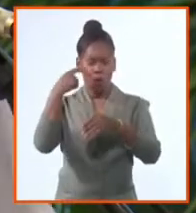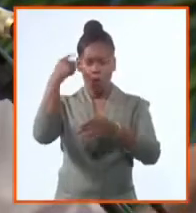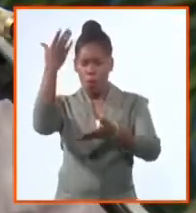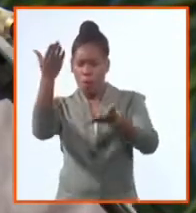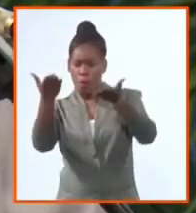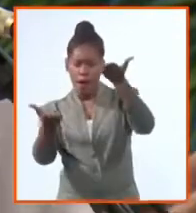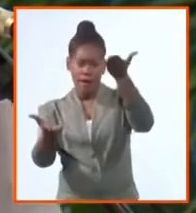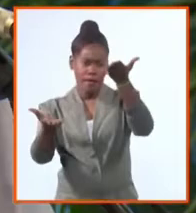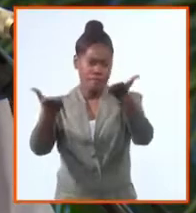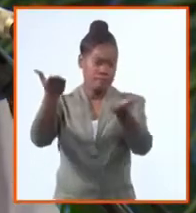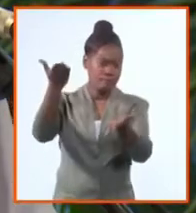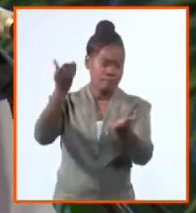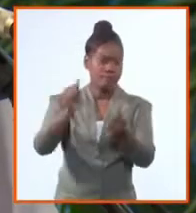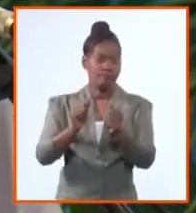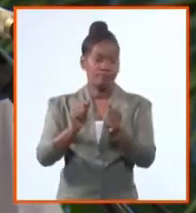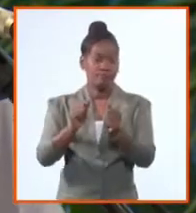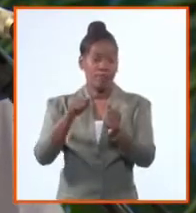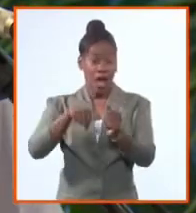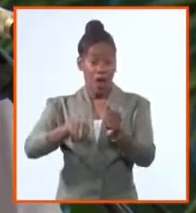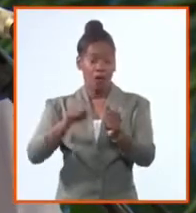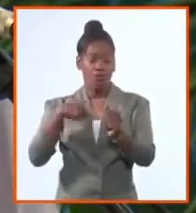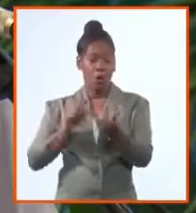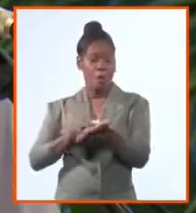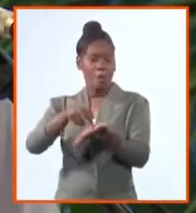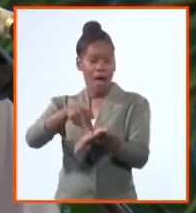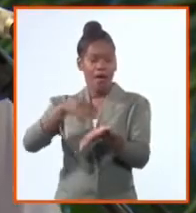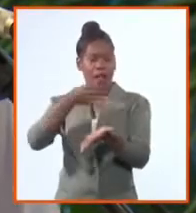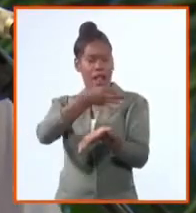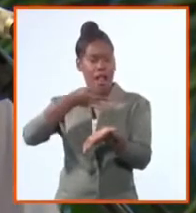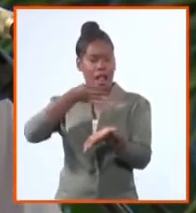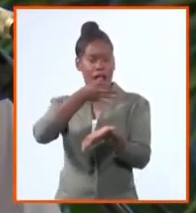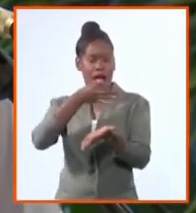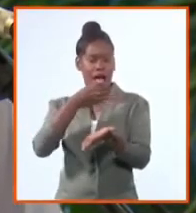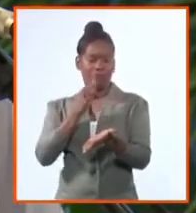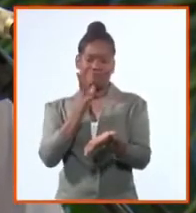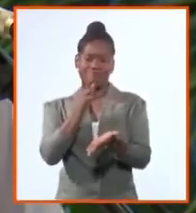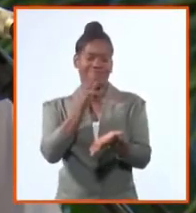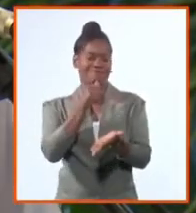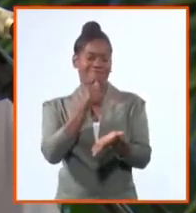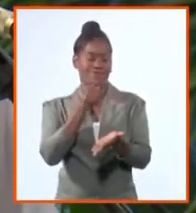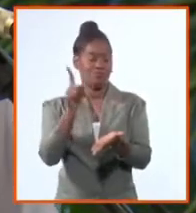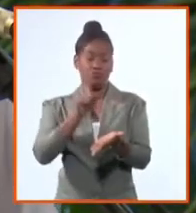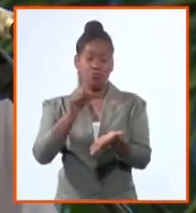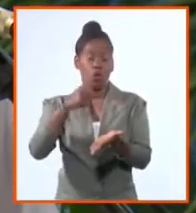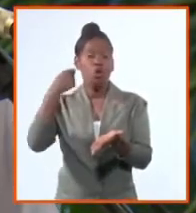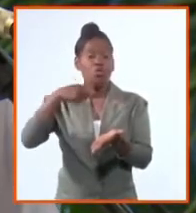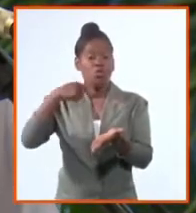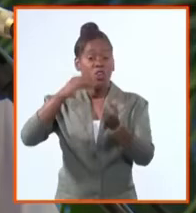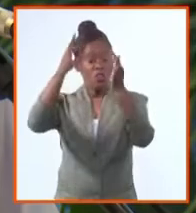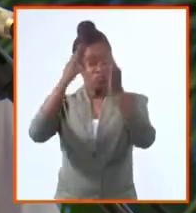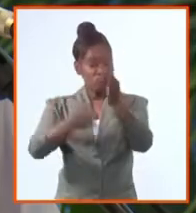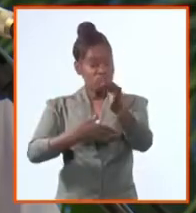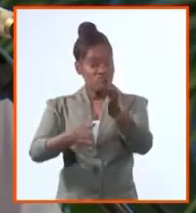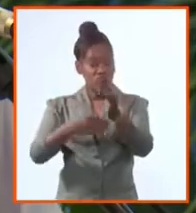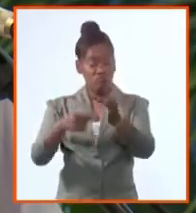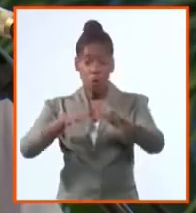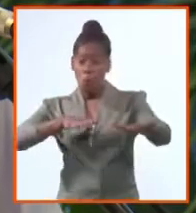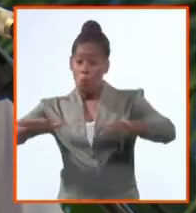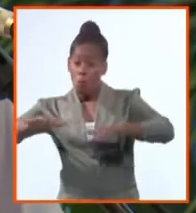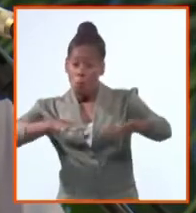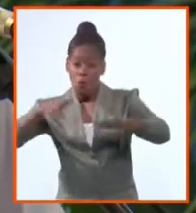dicen los americanos, ponerse en los zapatos del que tiene que tomar decisiones. Porque tomar decisiones, compañeros, en estos momentos en el tema